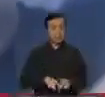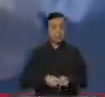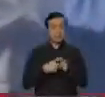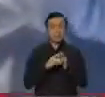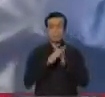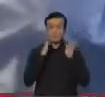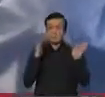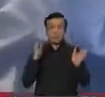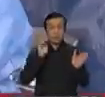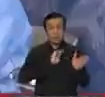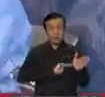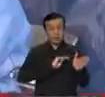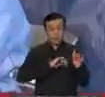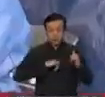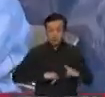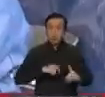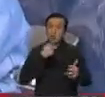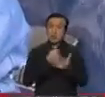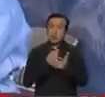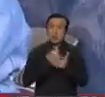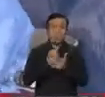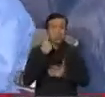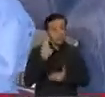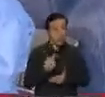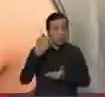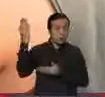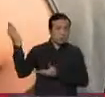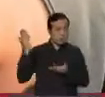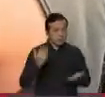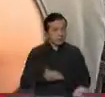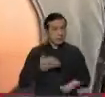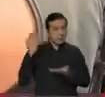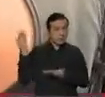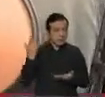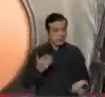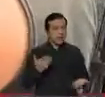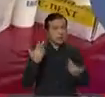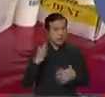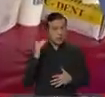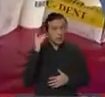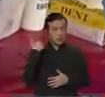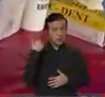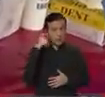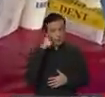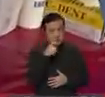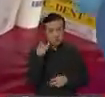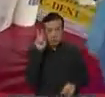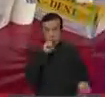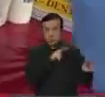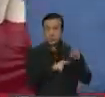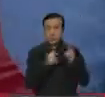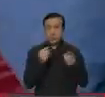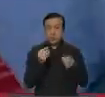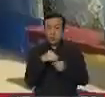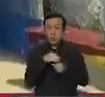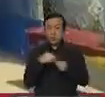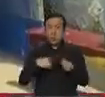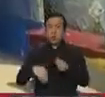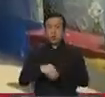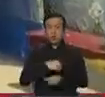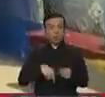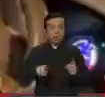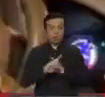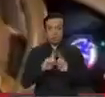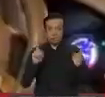municipio continuará con los procesos de adquisición de pruebas. Para ello cuenta con las vedurías necesarias que impida se malverse los recursos públicos de